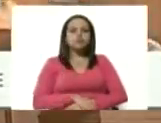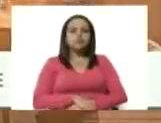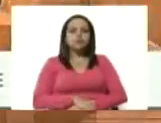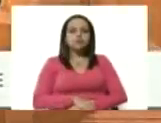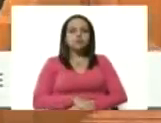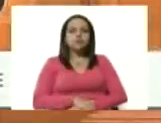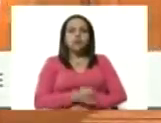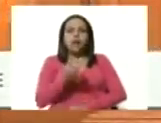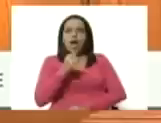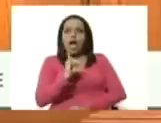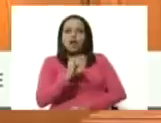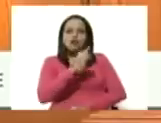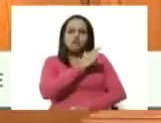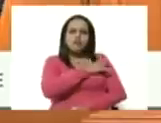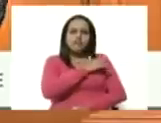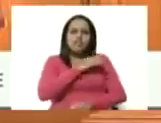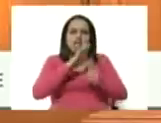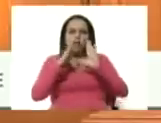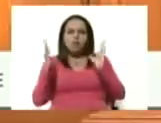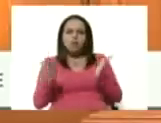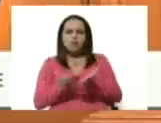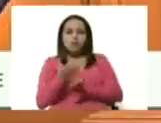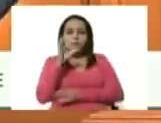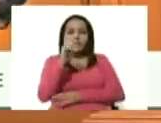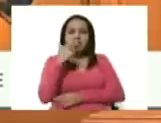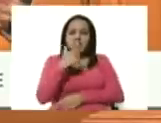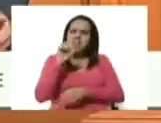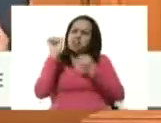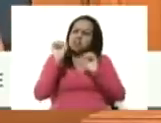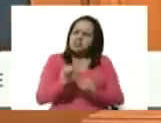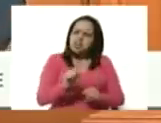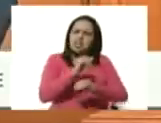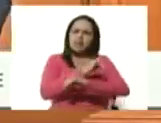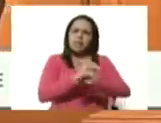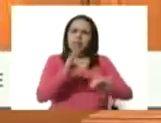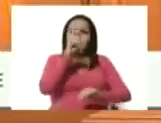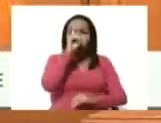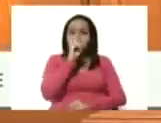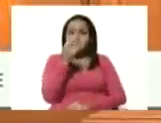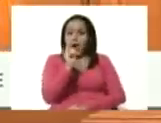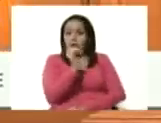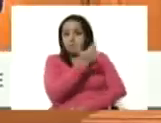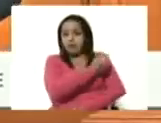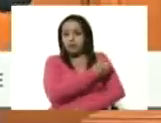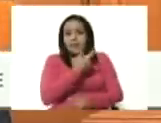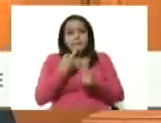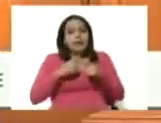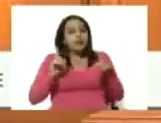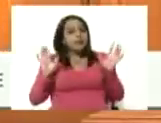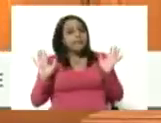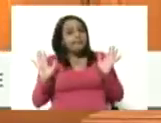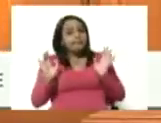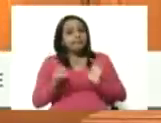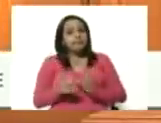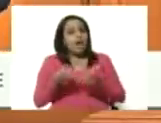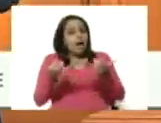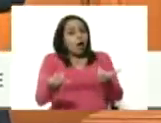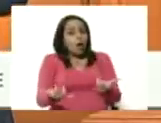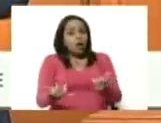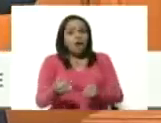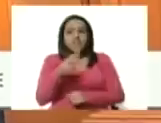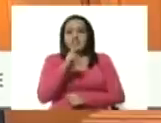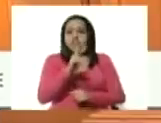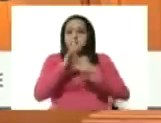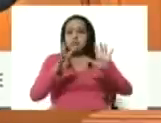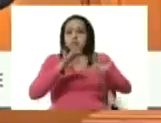Hay universidades en el mundo y países que dicen que sí, que a final de año. Pero en este momento, 29